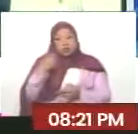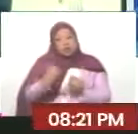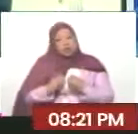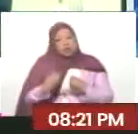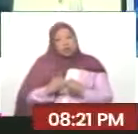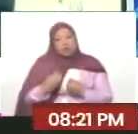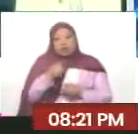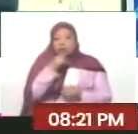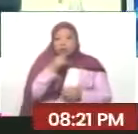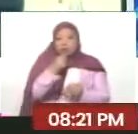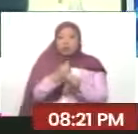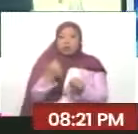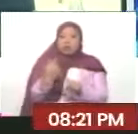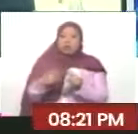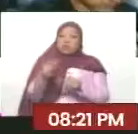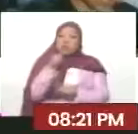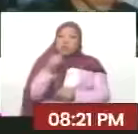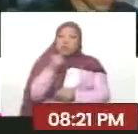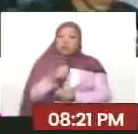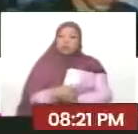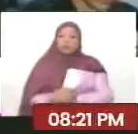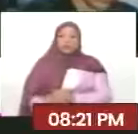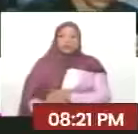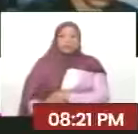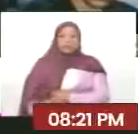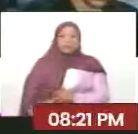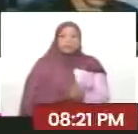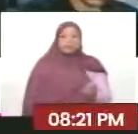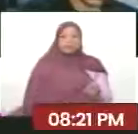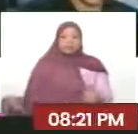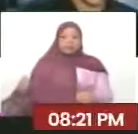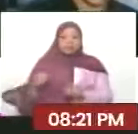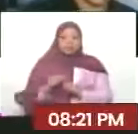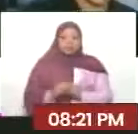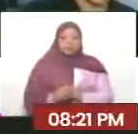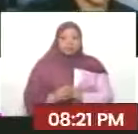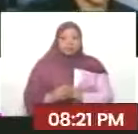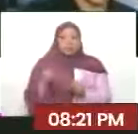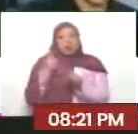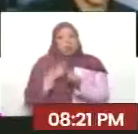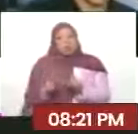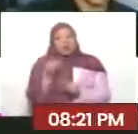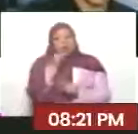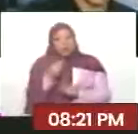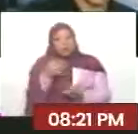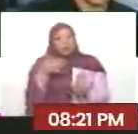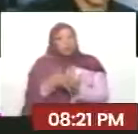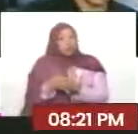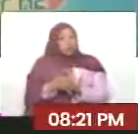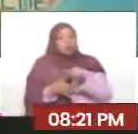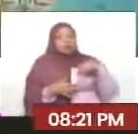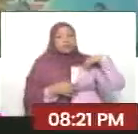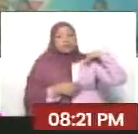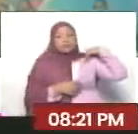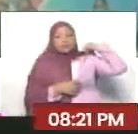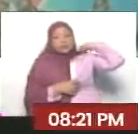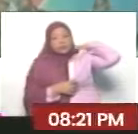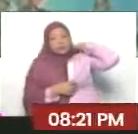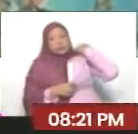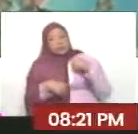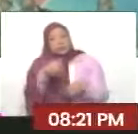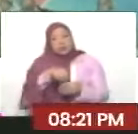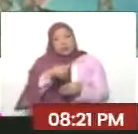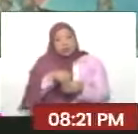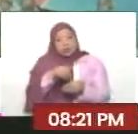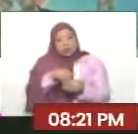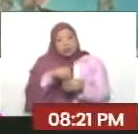vía satisfactoria diplomática este asunto. Así es, presidente. Otra de las notas que les traigo tiene que ver con las inminentes elecciones este año.